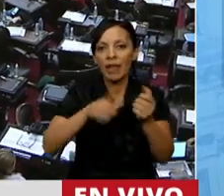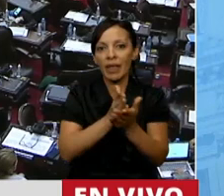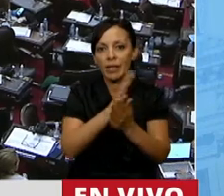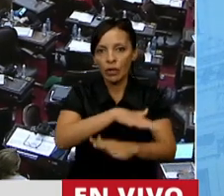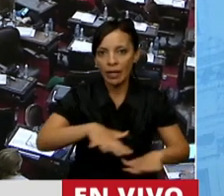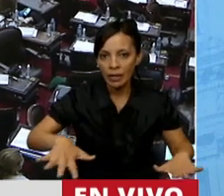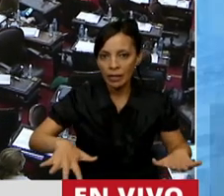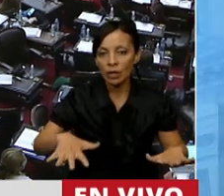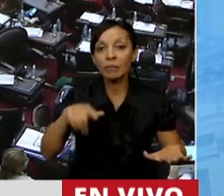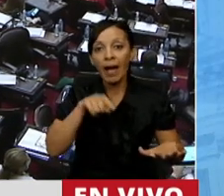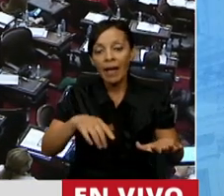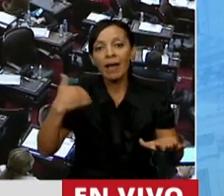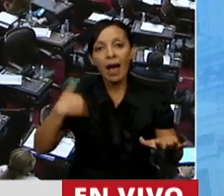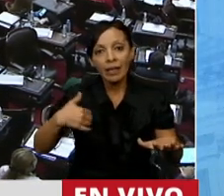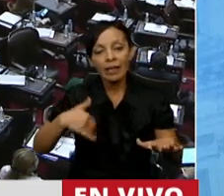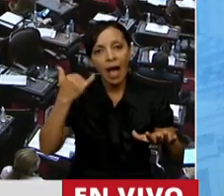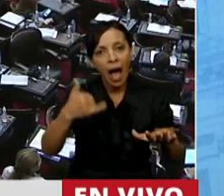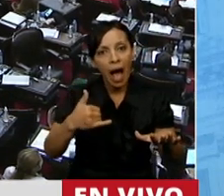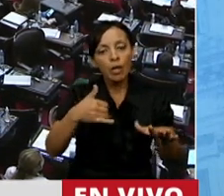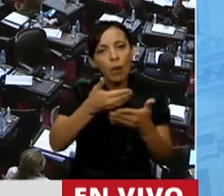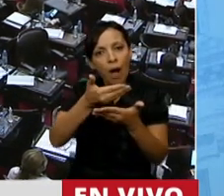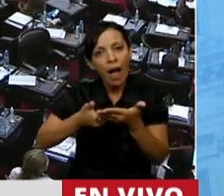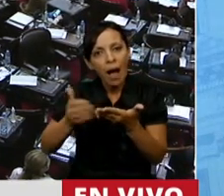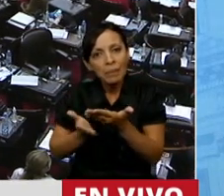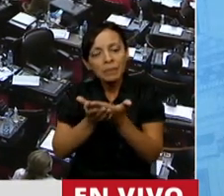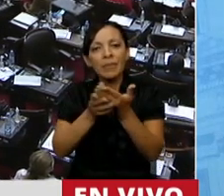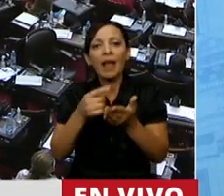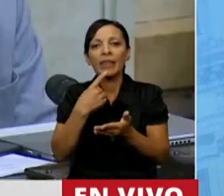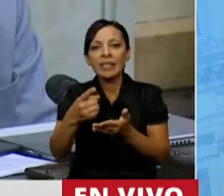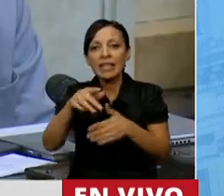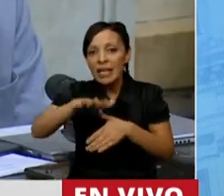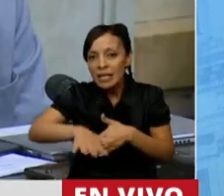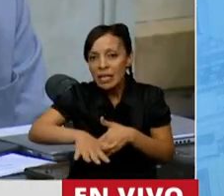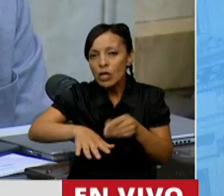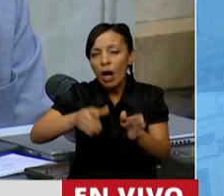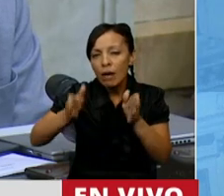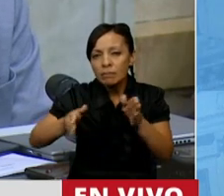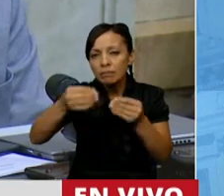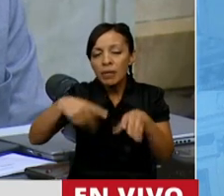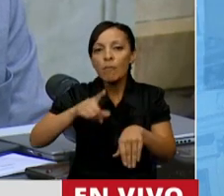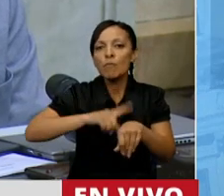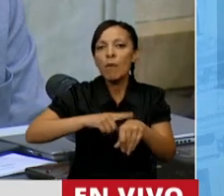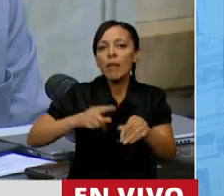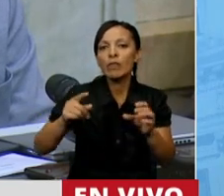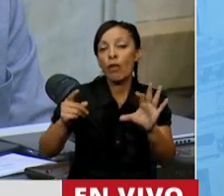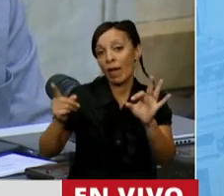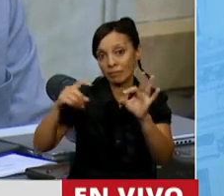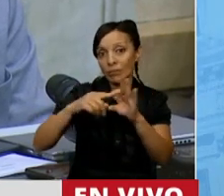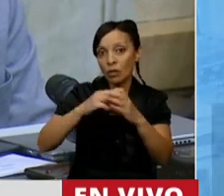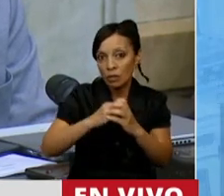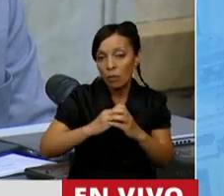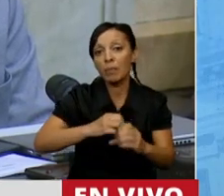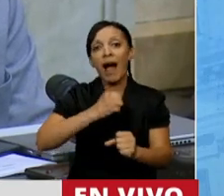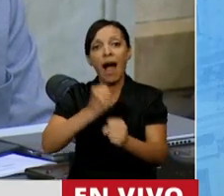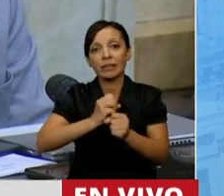adhesión nuestro país hizo una reserva de que se es niño desde la concepción y hasta los 18